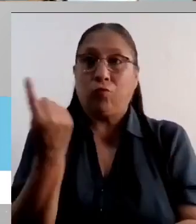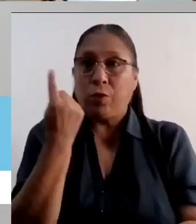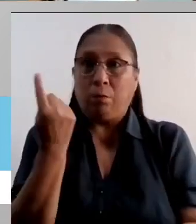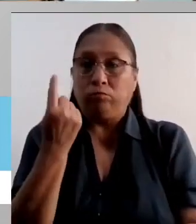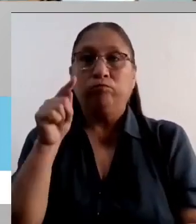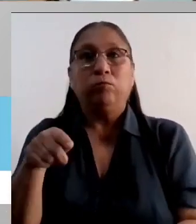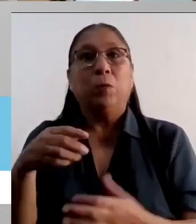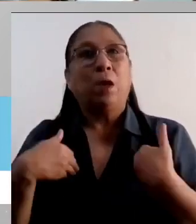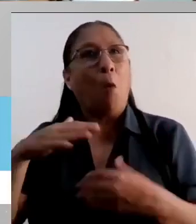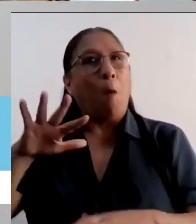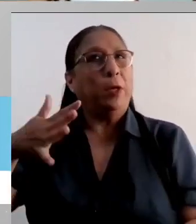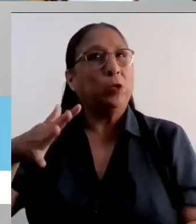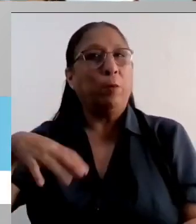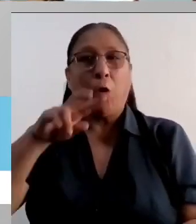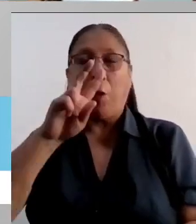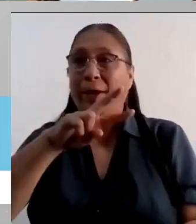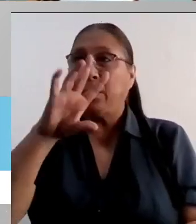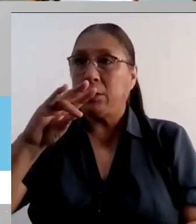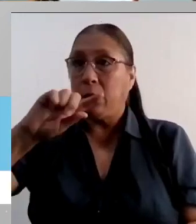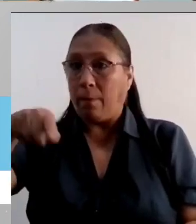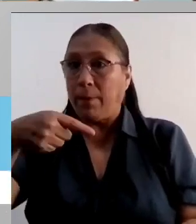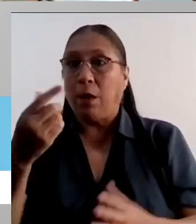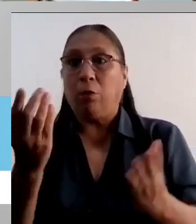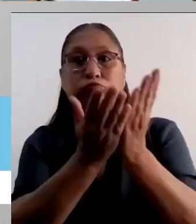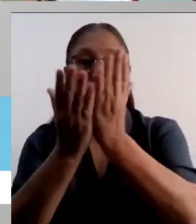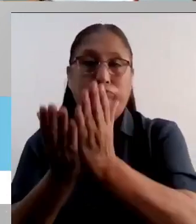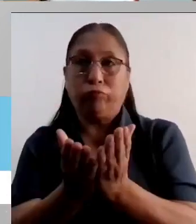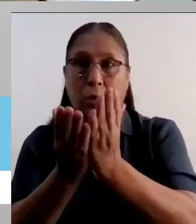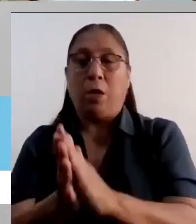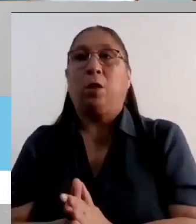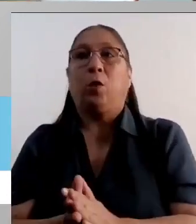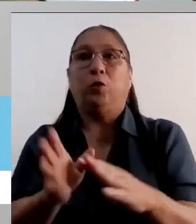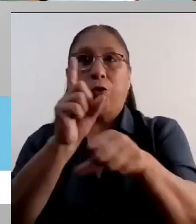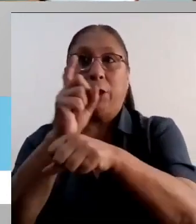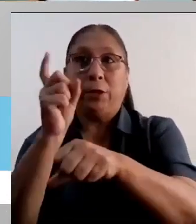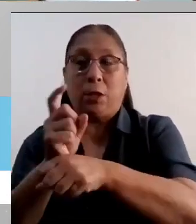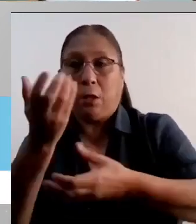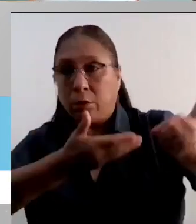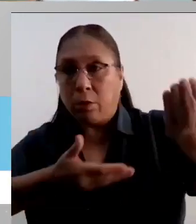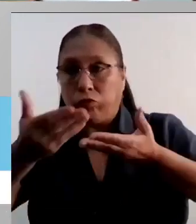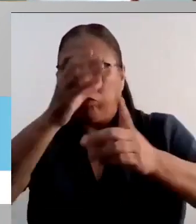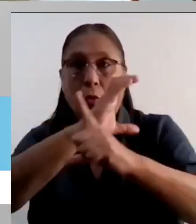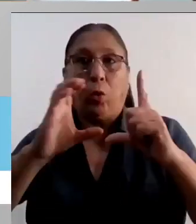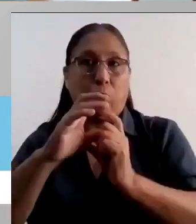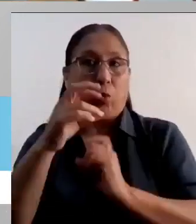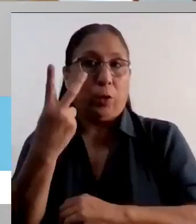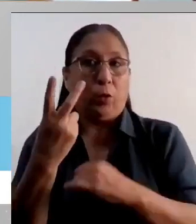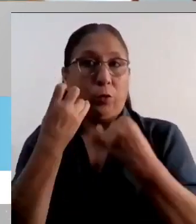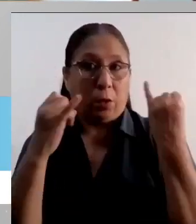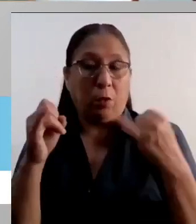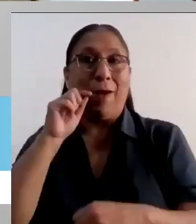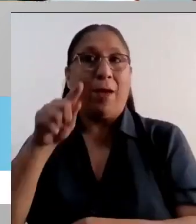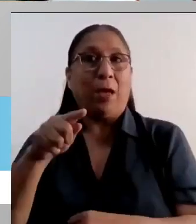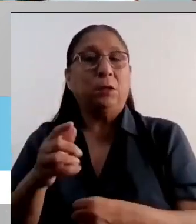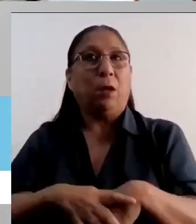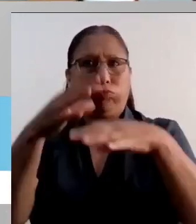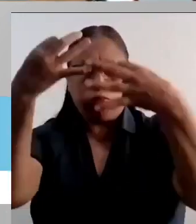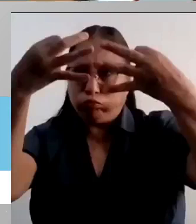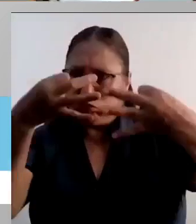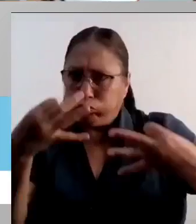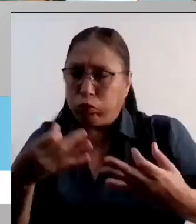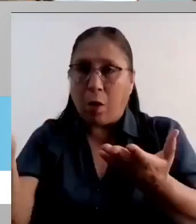tenemos alrededor de 27.000 escuelas de educación intercultural bilingüe. Estas son cifras brindadas por el